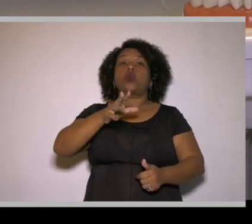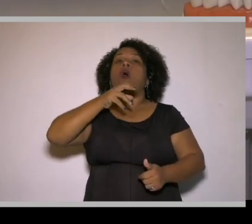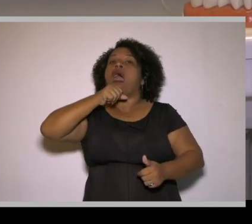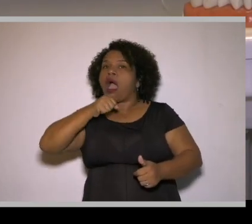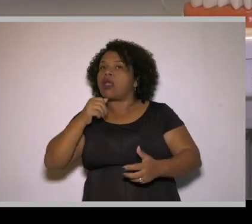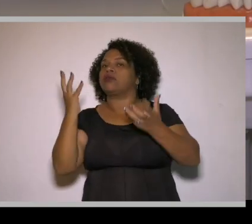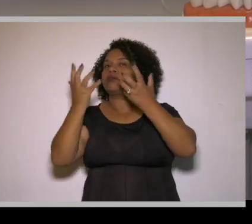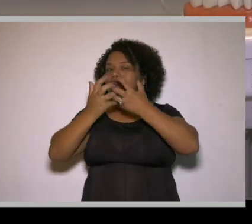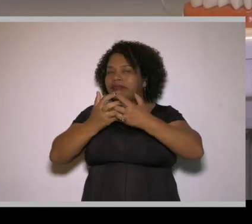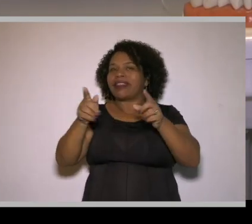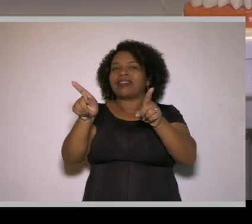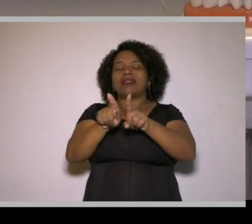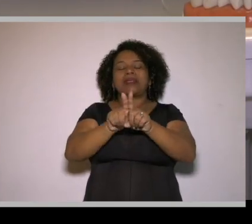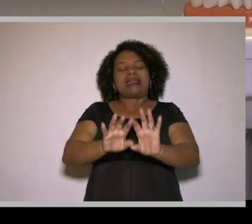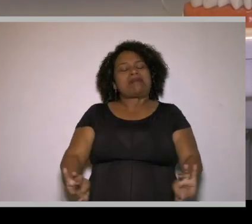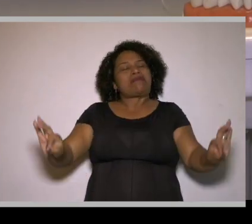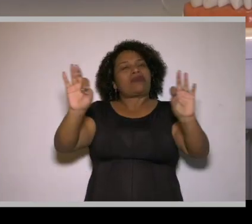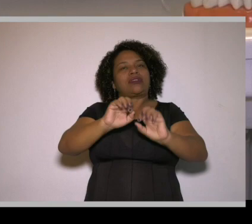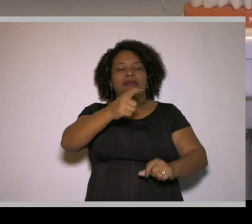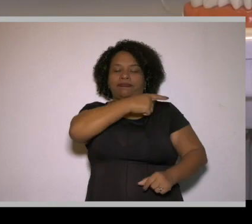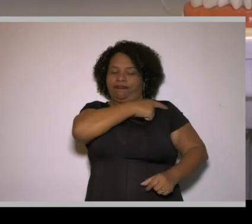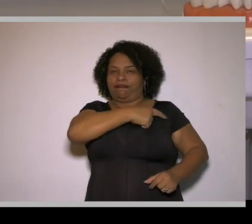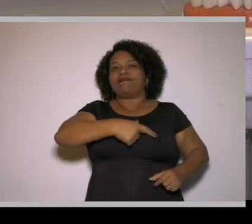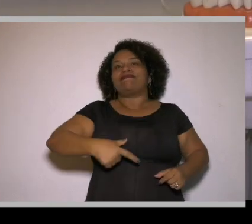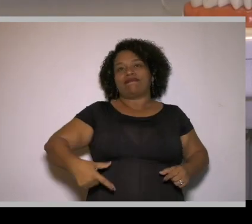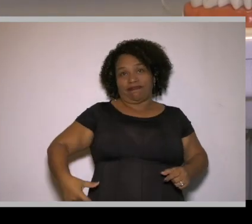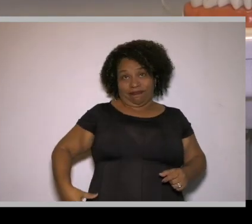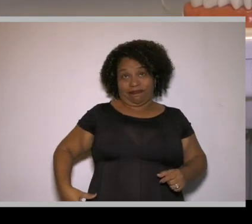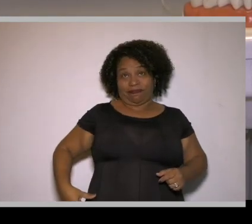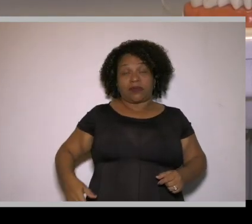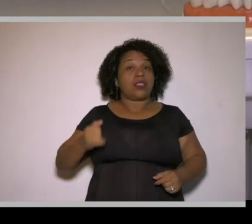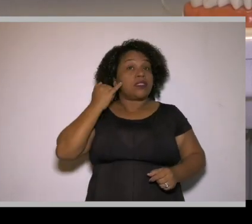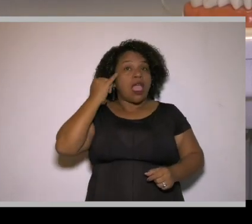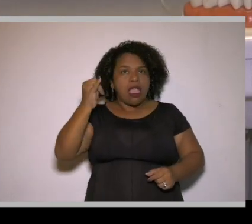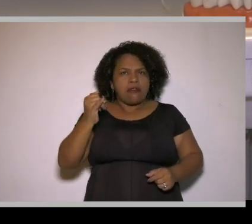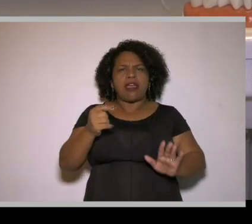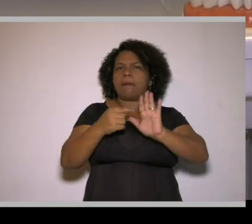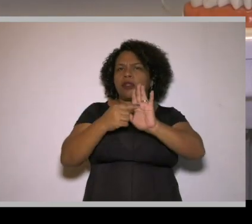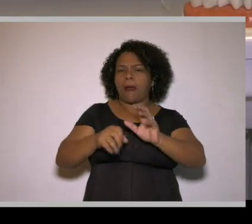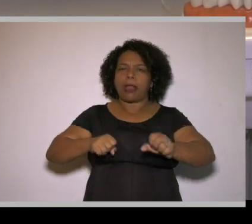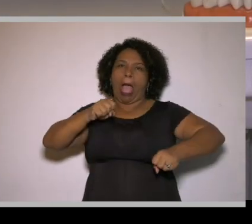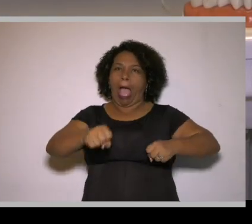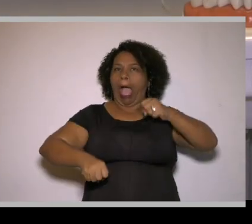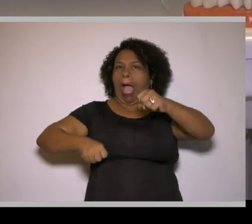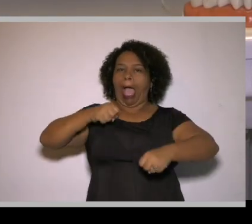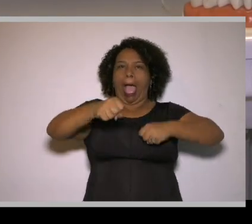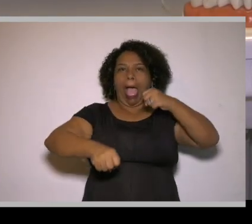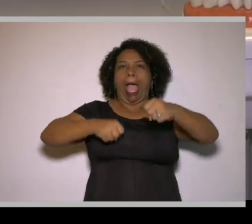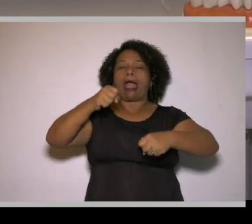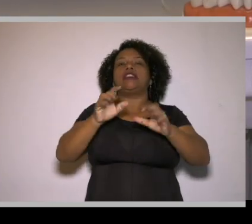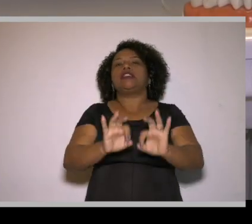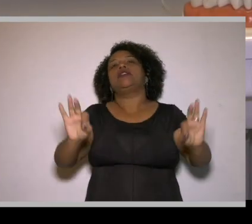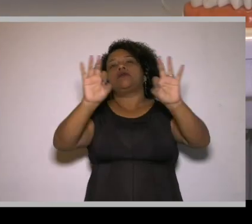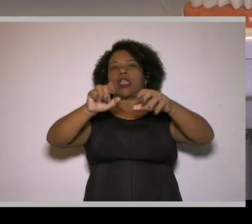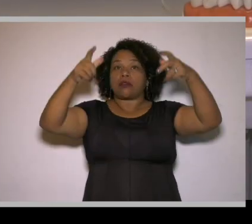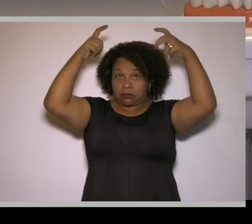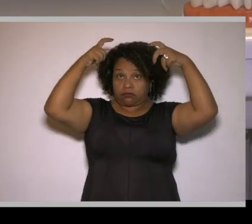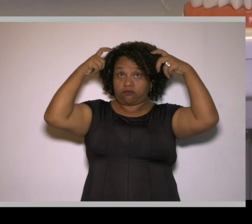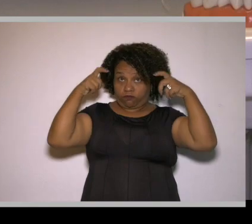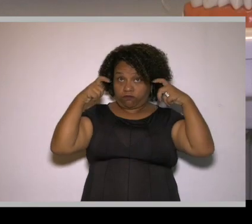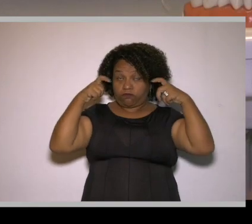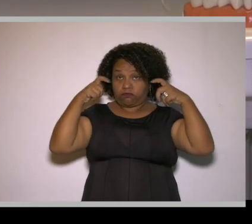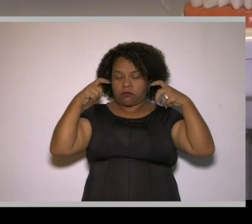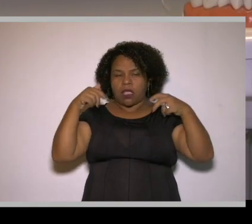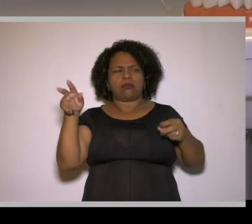no, si van a montar bicicleta, que le pongan su casco protector. Y tener al niño bien de cerca, bien